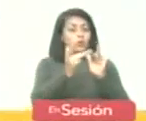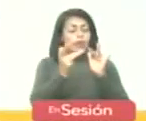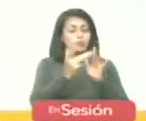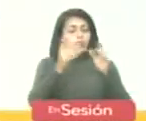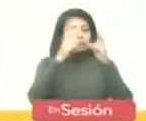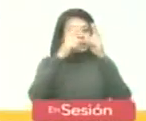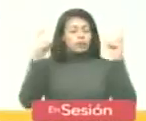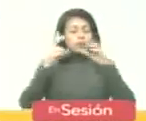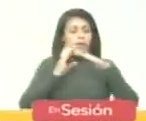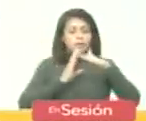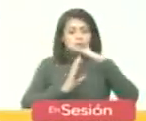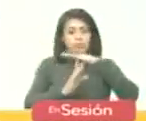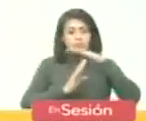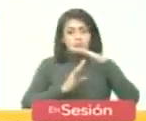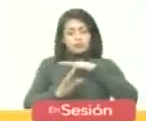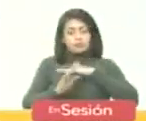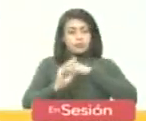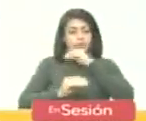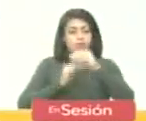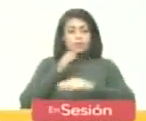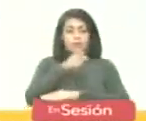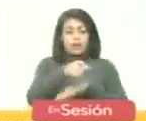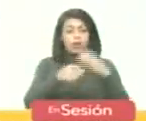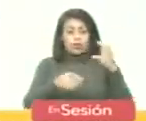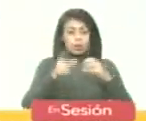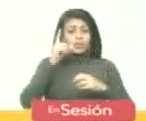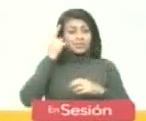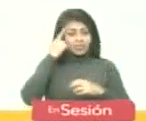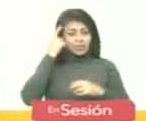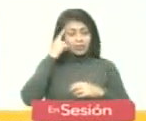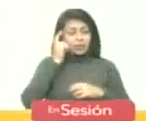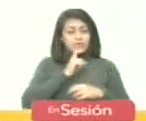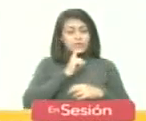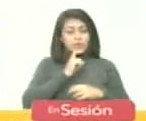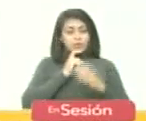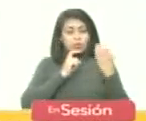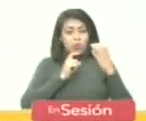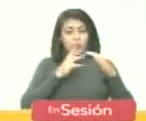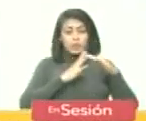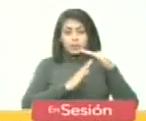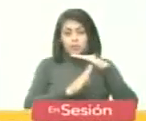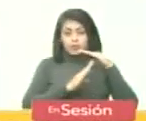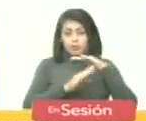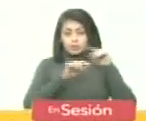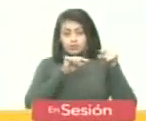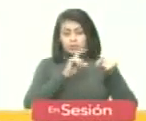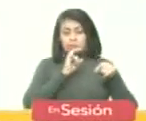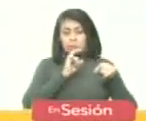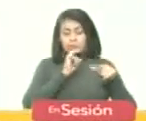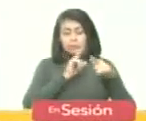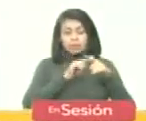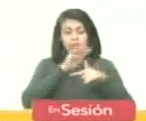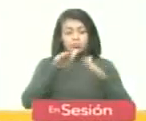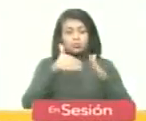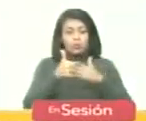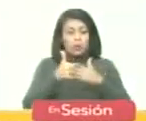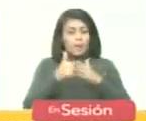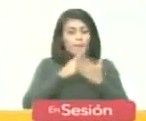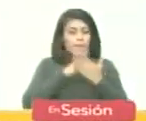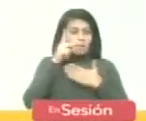tema de migración. Y los que han ido para Colombia saben lo complicado que es para Colombia el tema de migración, con toda una